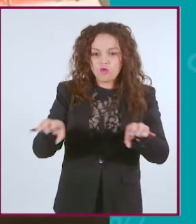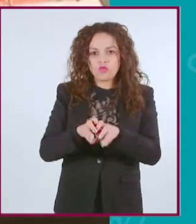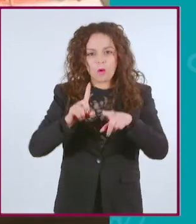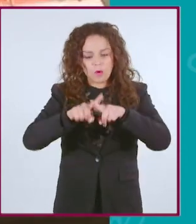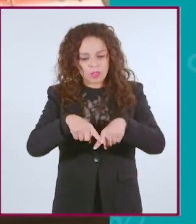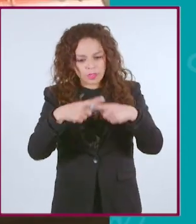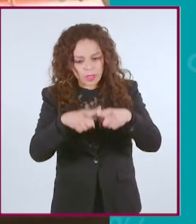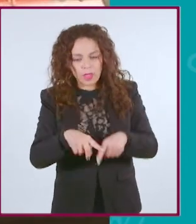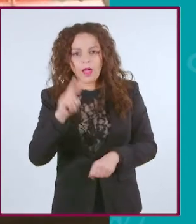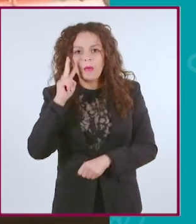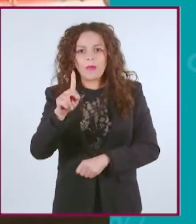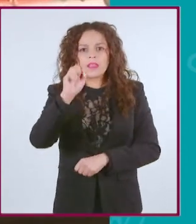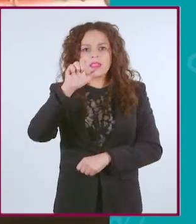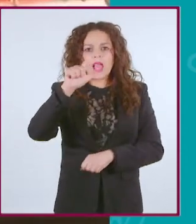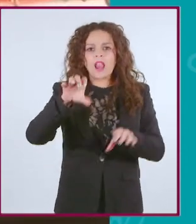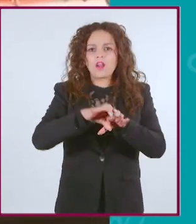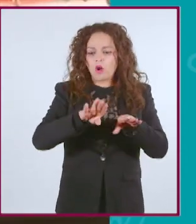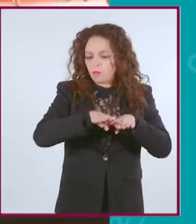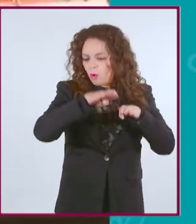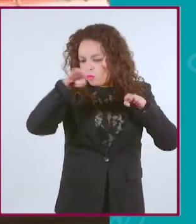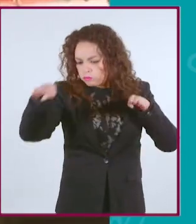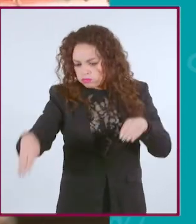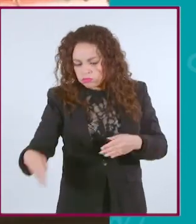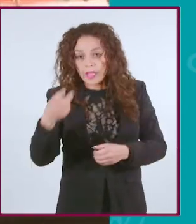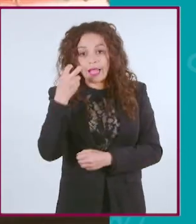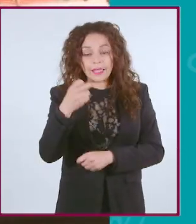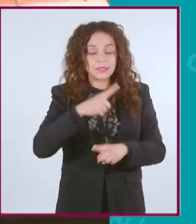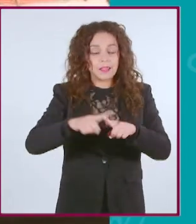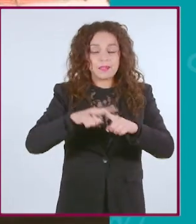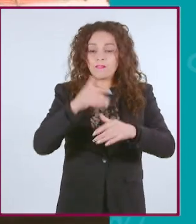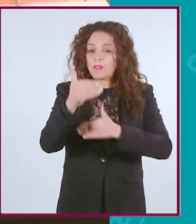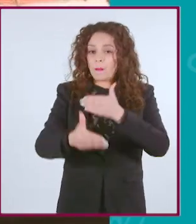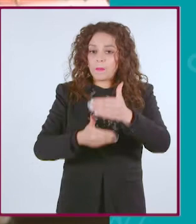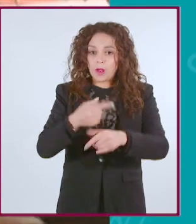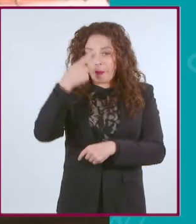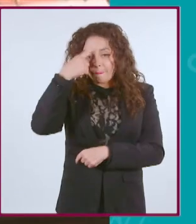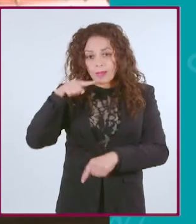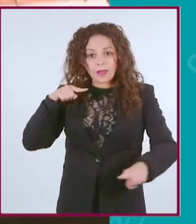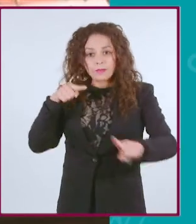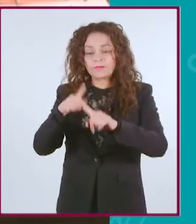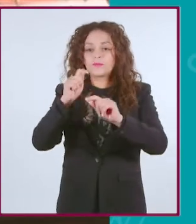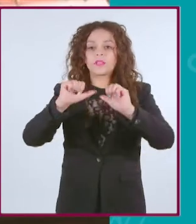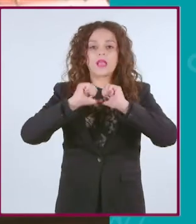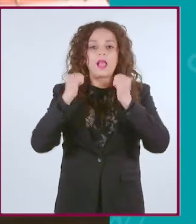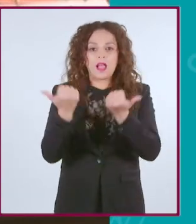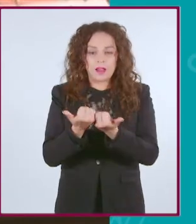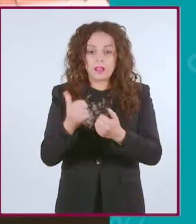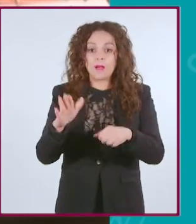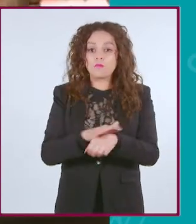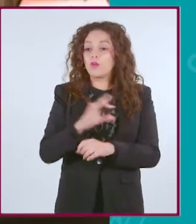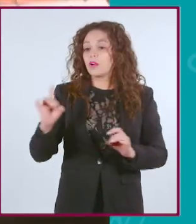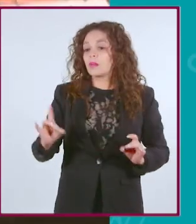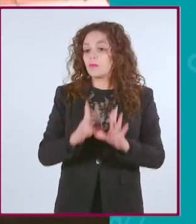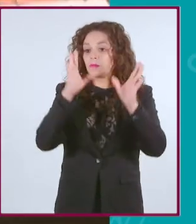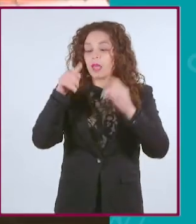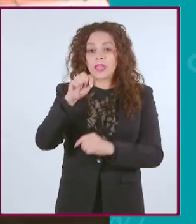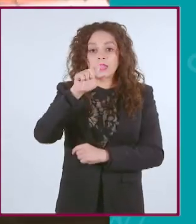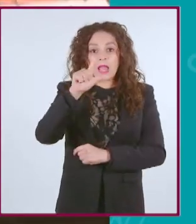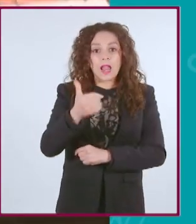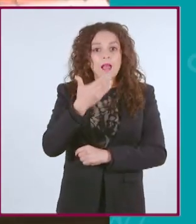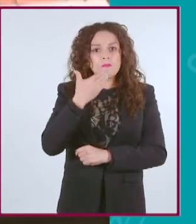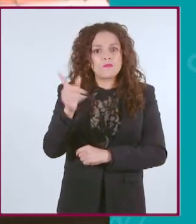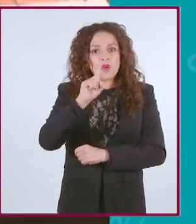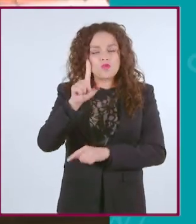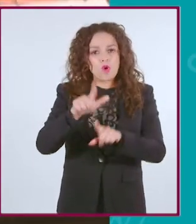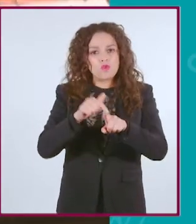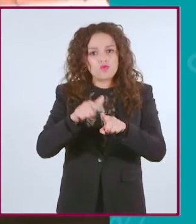tejidos, caídas y todo lo que es el proceso de lo que tiene el área de acabado. Por si una tela no está bien teñida, nosotros aquí tenemos que ver que no